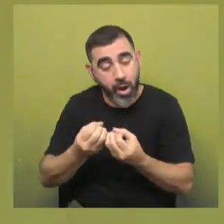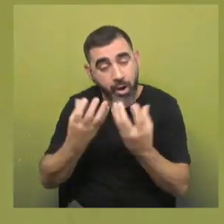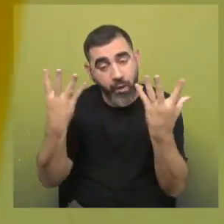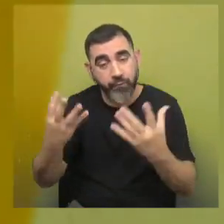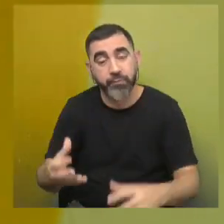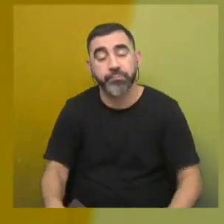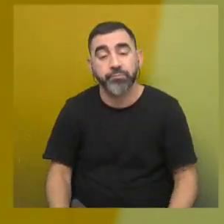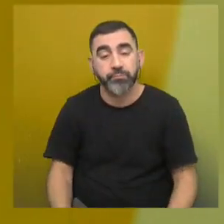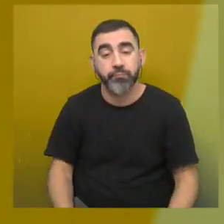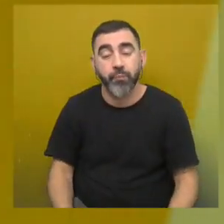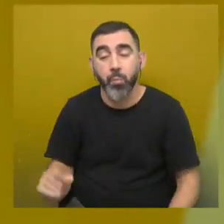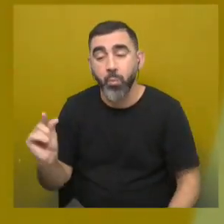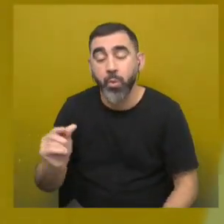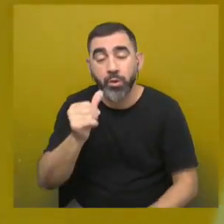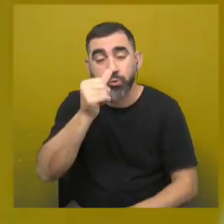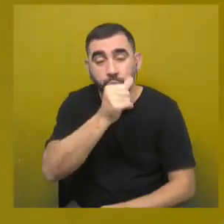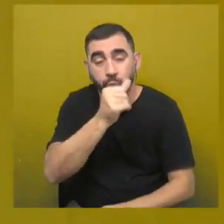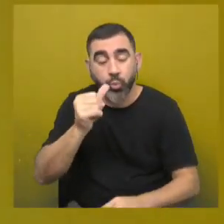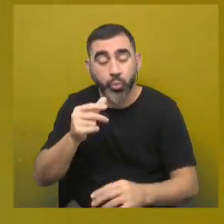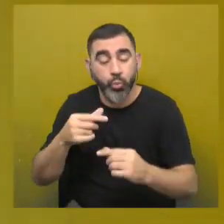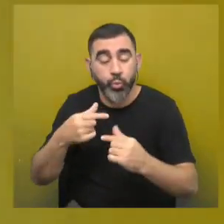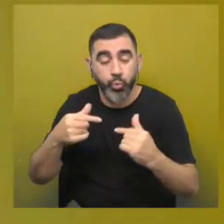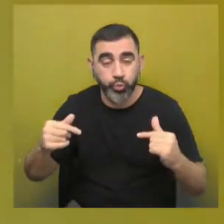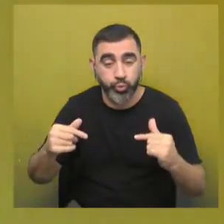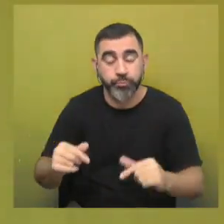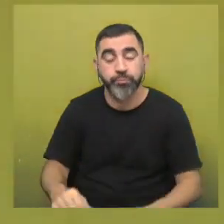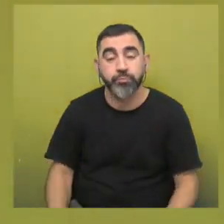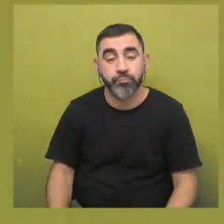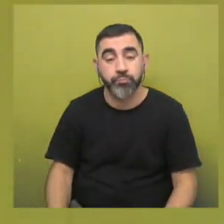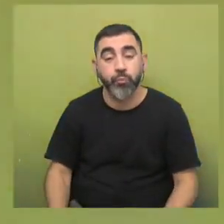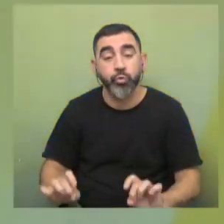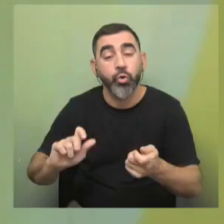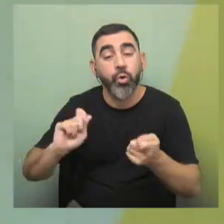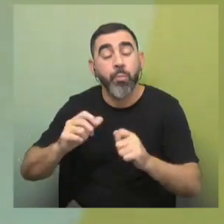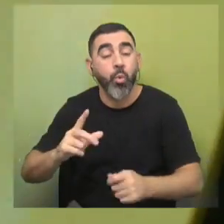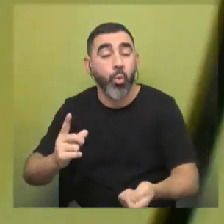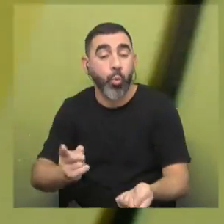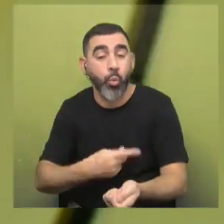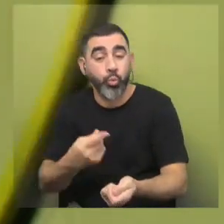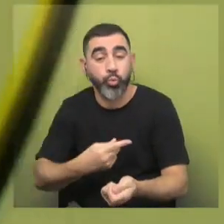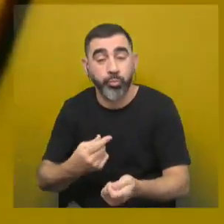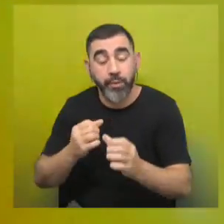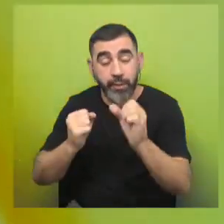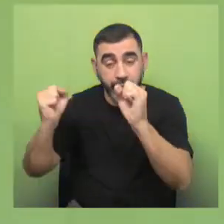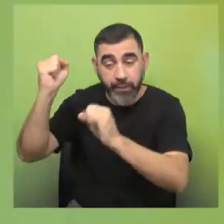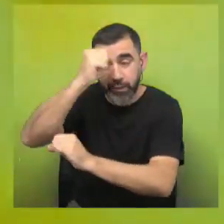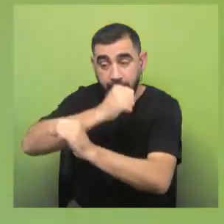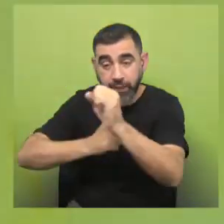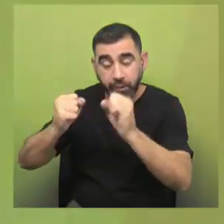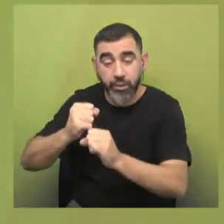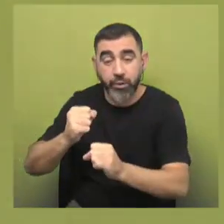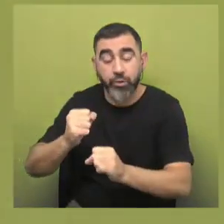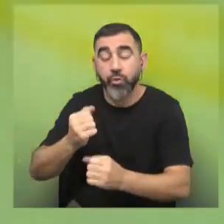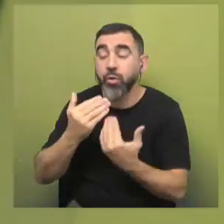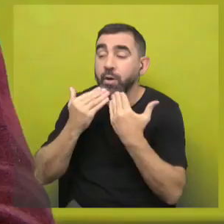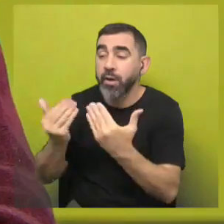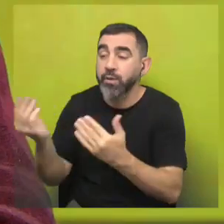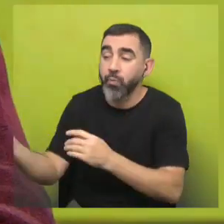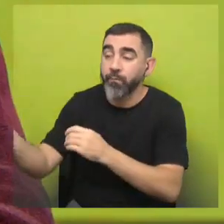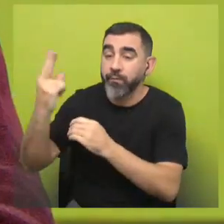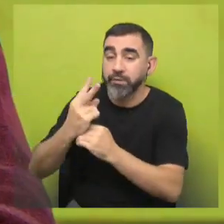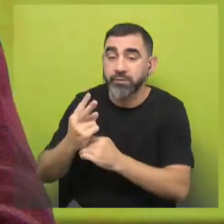la Universidad de la República. Su objetivo será desarrollar nanomedicinas en Uruguay, formar científicos en este campo, ayudar a transformar